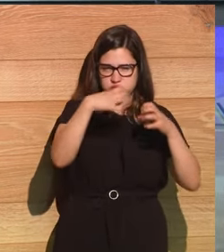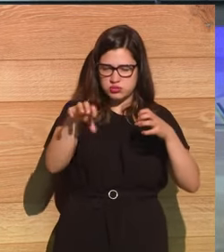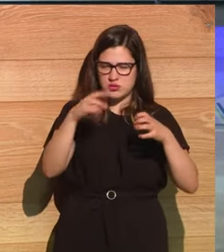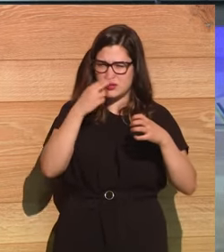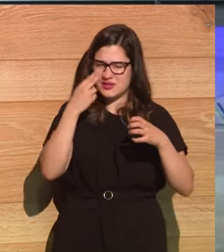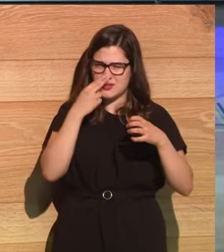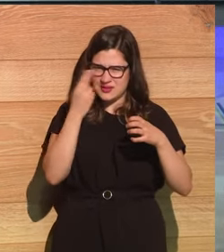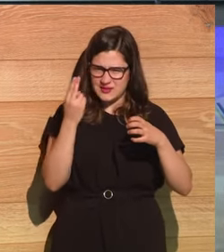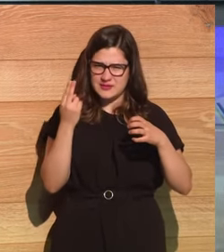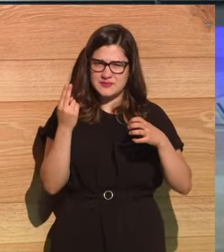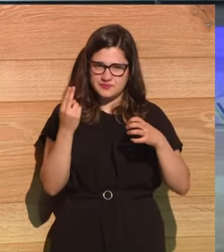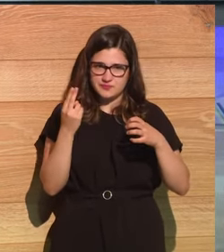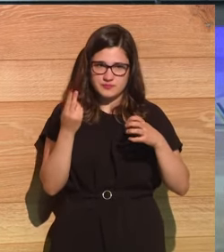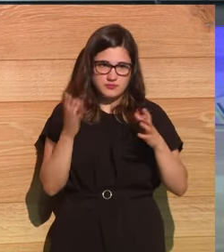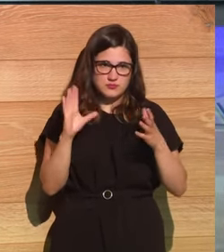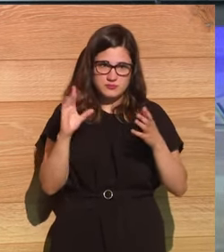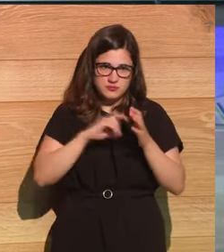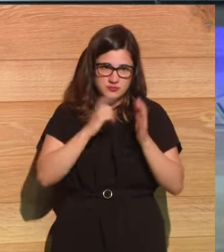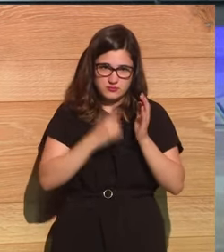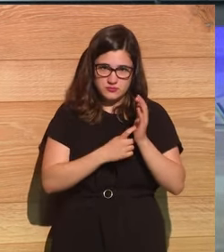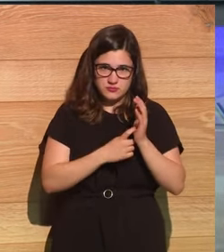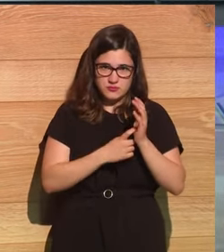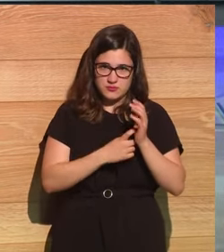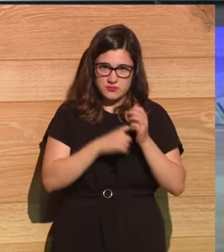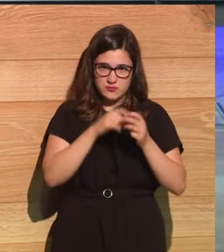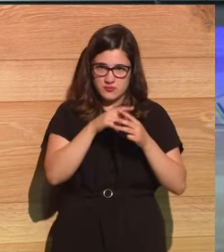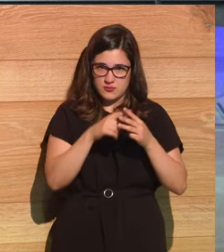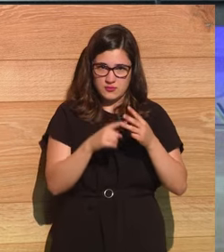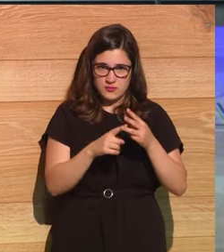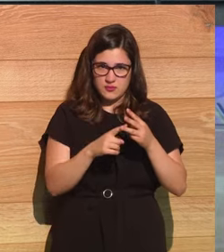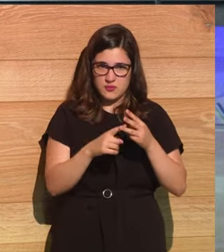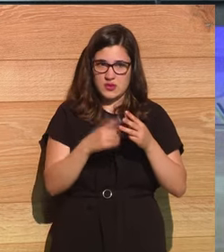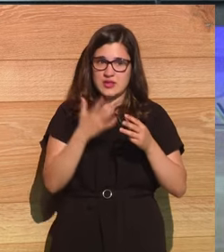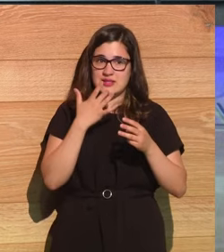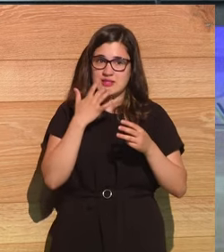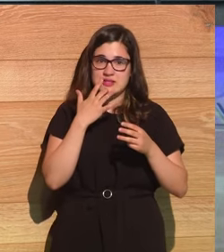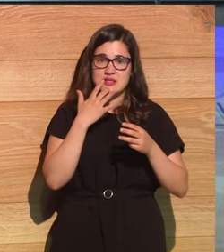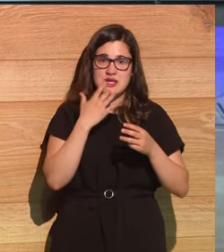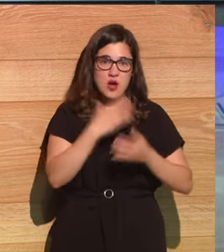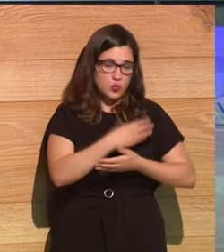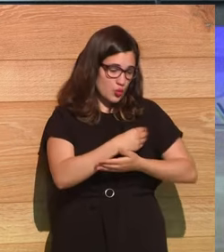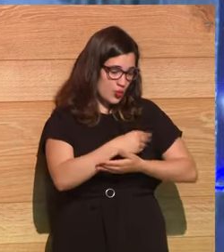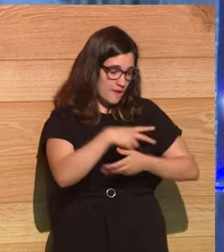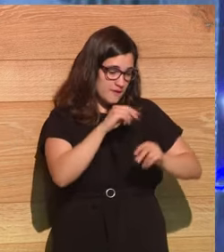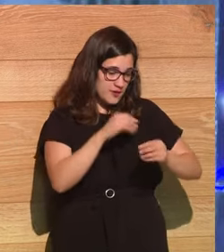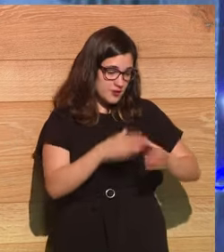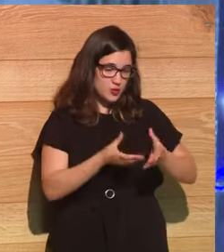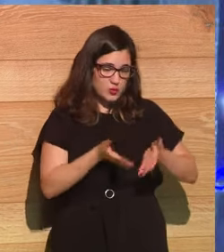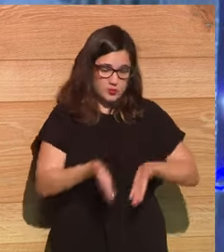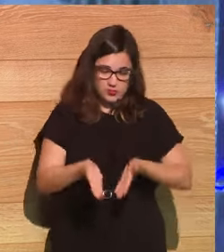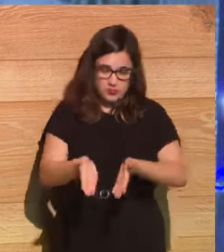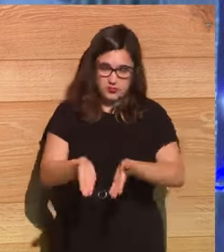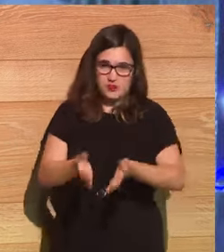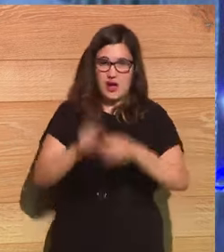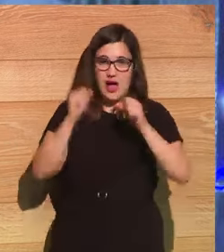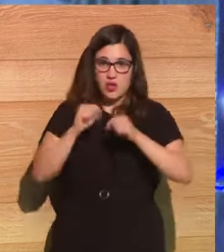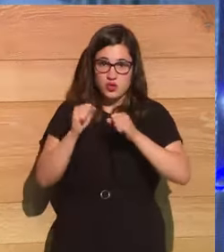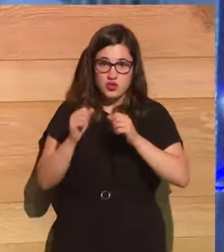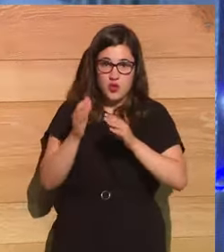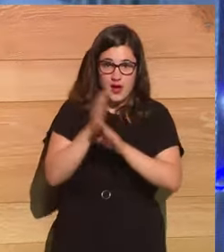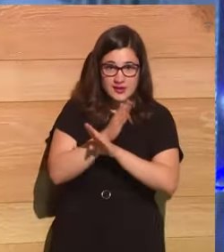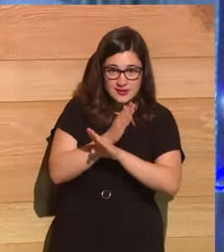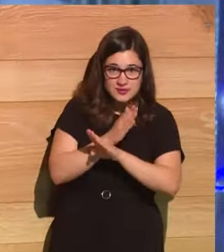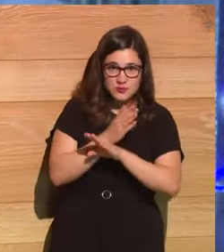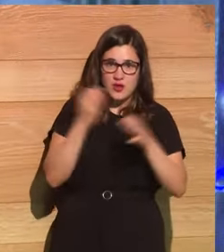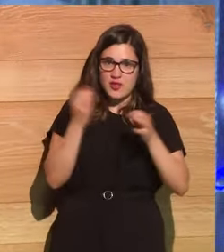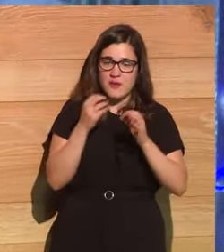que además tenía eso, tenía el paquete entero en cuanto te destetaban hasta justo antes de ser adulto, pertenecías a un mundo